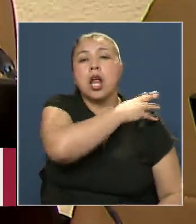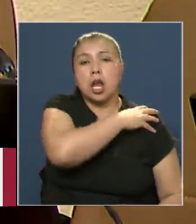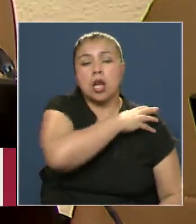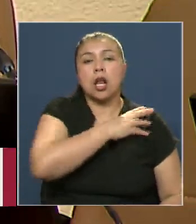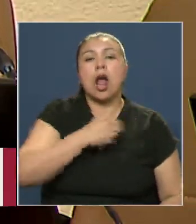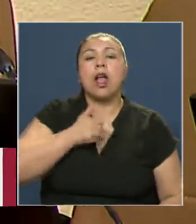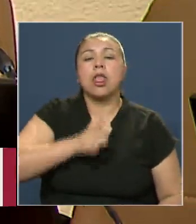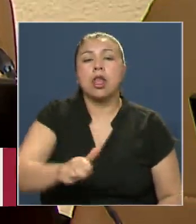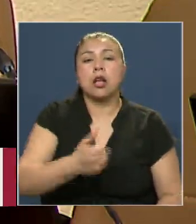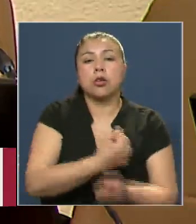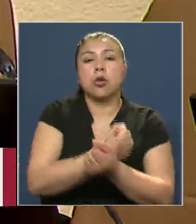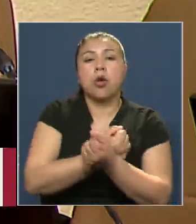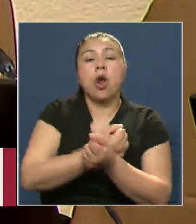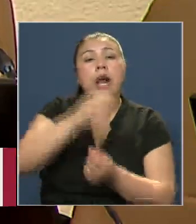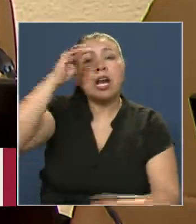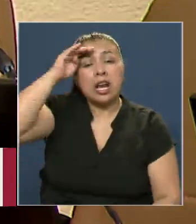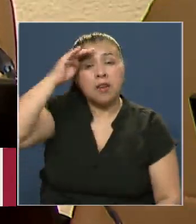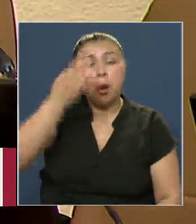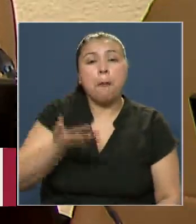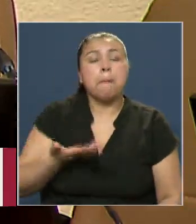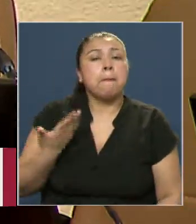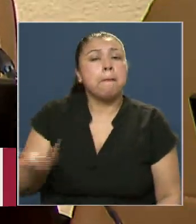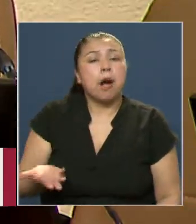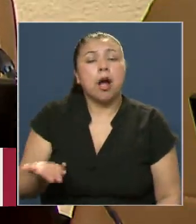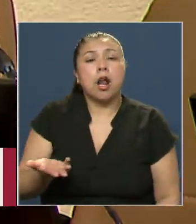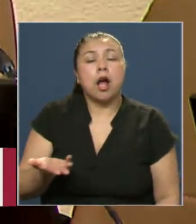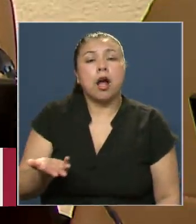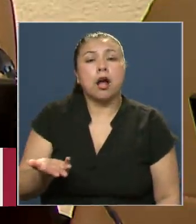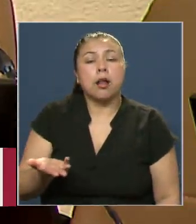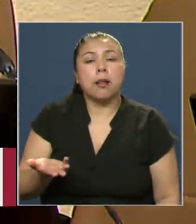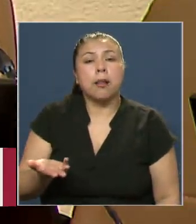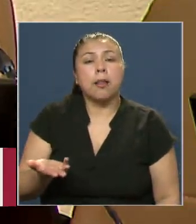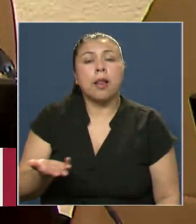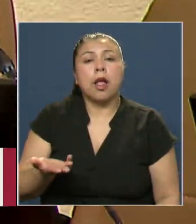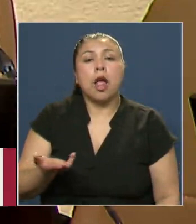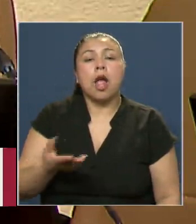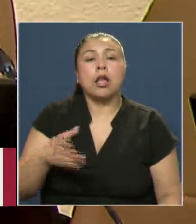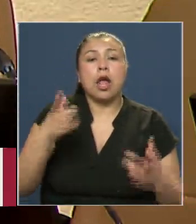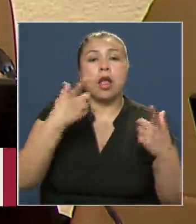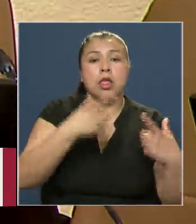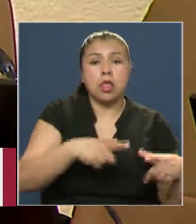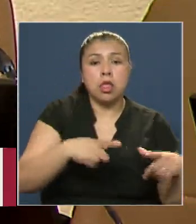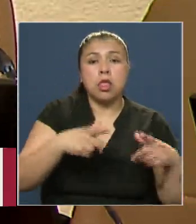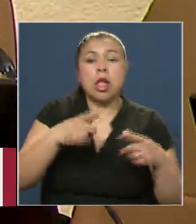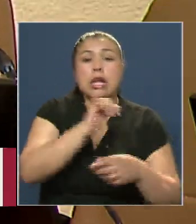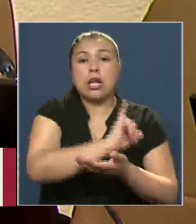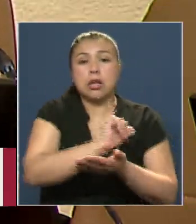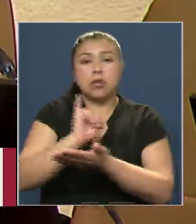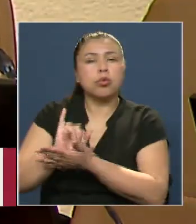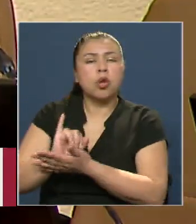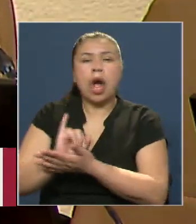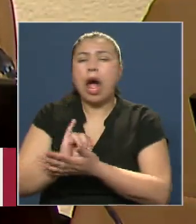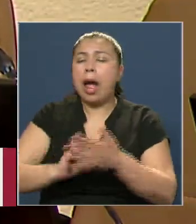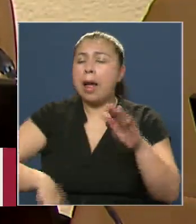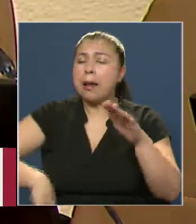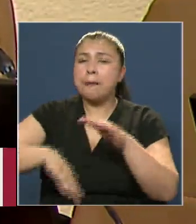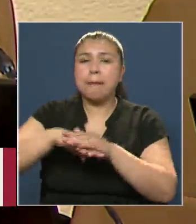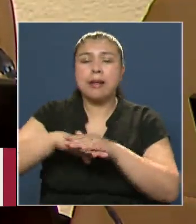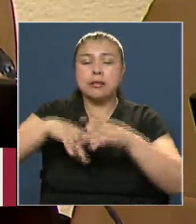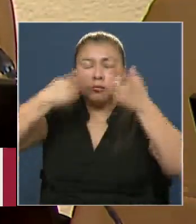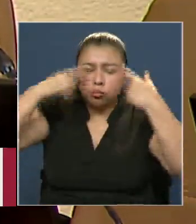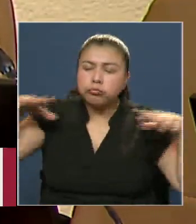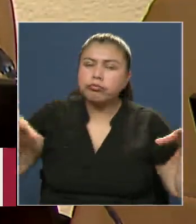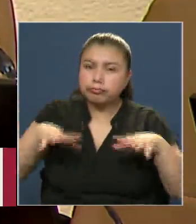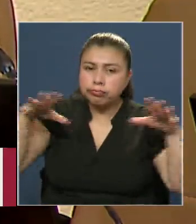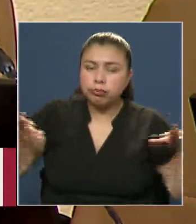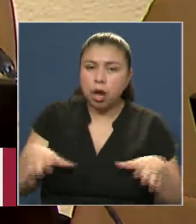director de Carabineros, con el propósito de que sus respectivas unidades de la región de Atacama hagan el máximo esfuerzo para